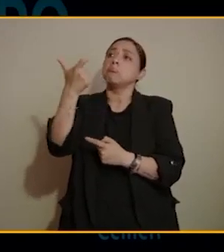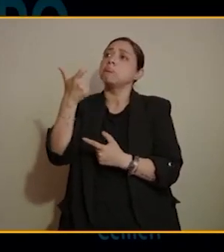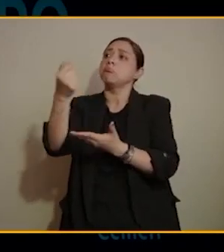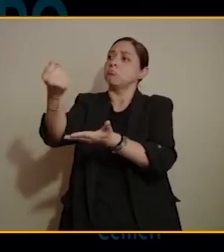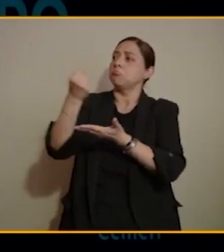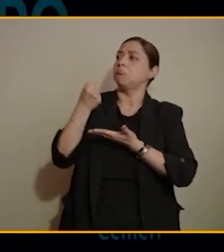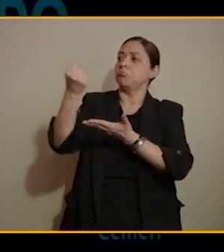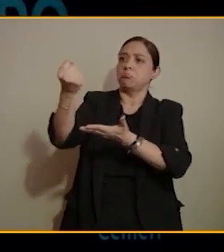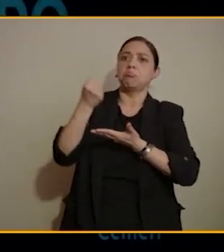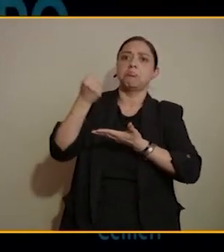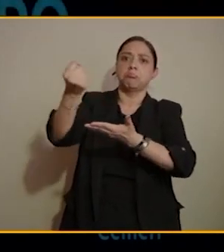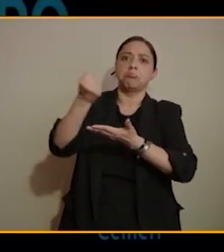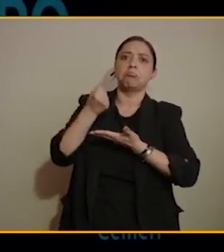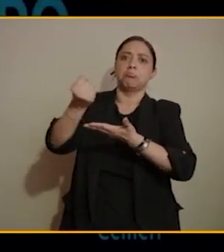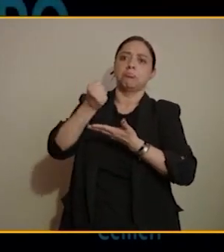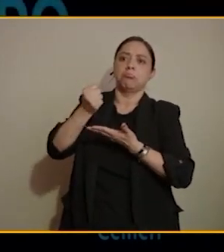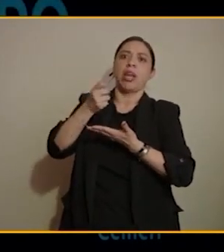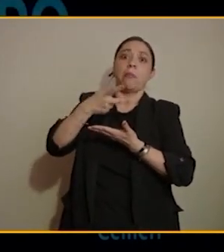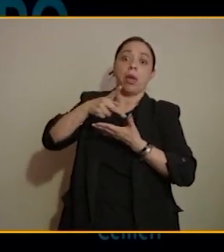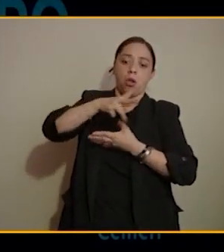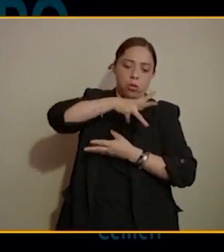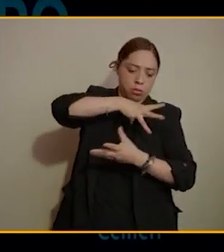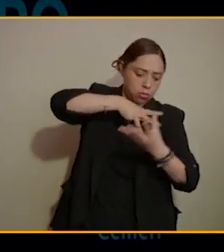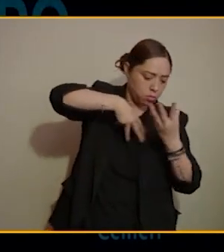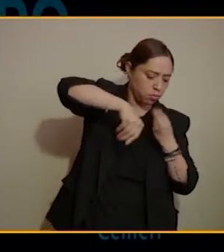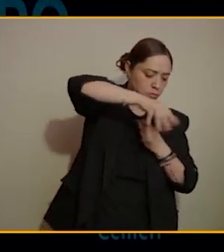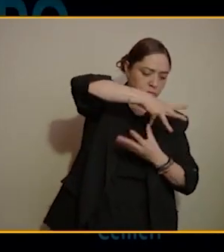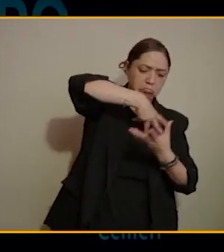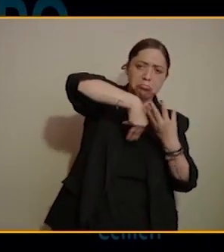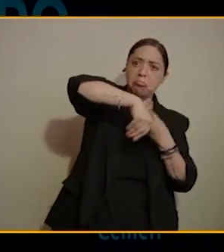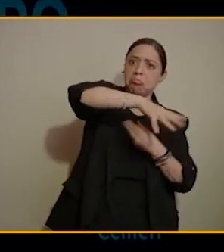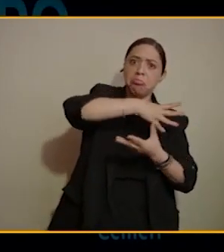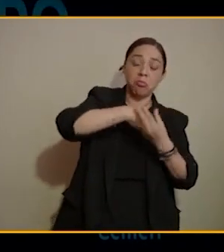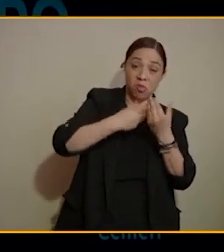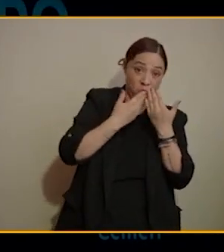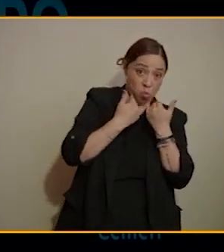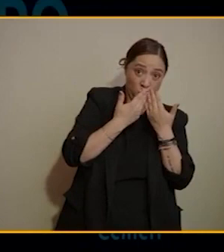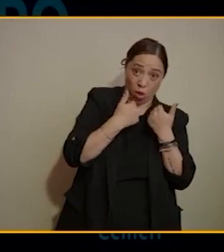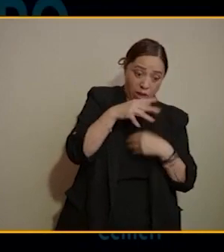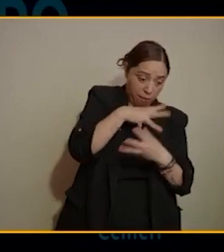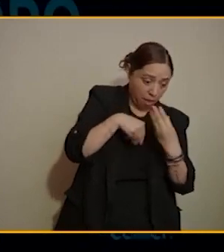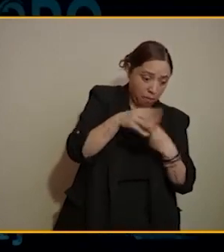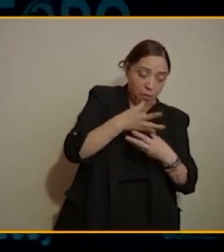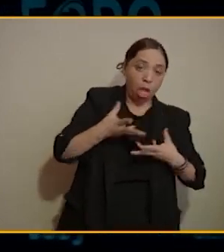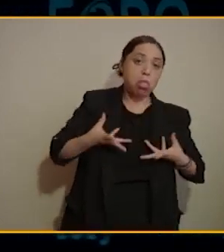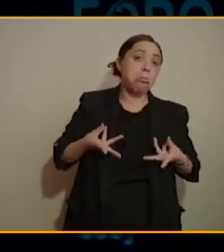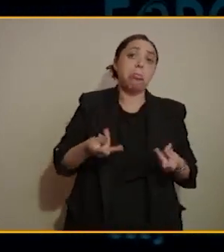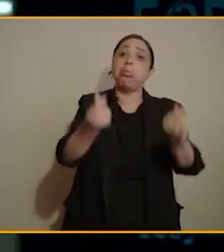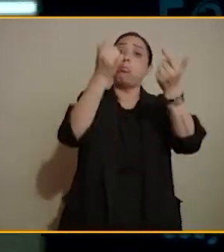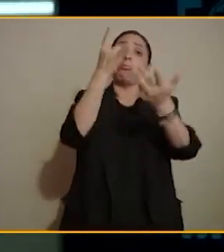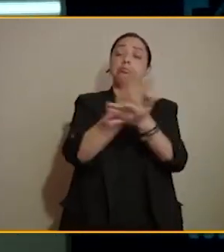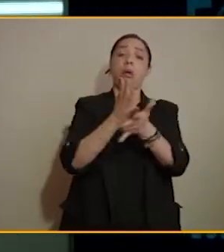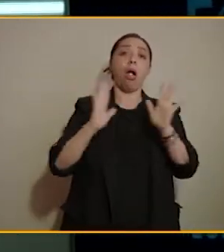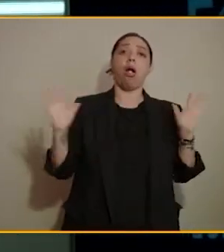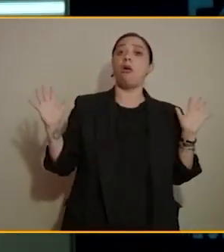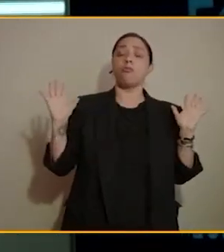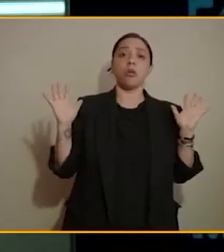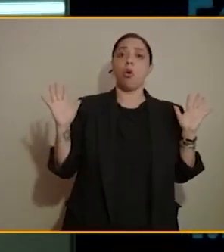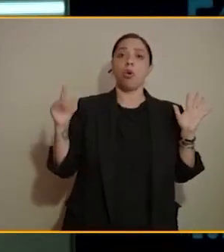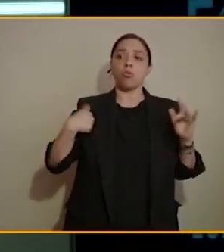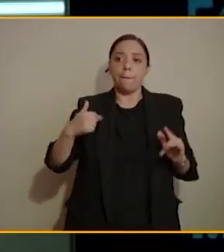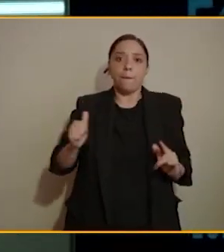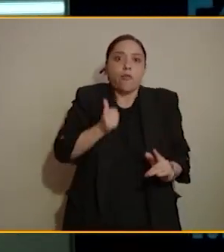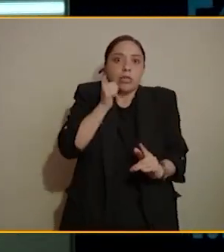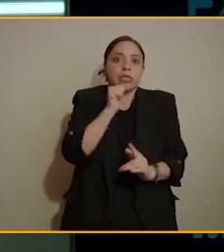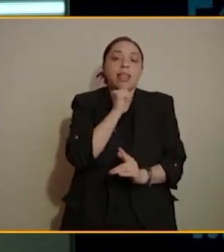va a ningún lado, ese dinero simplemente se fue, no lo aproveché. Hice mucho esfuerzo